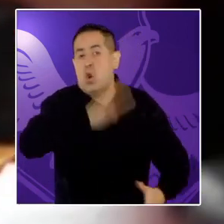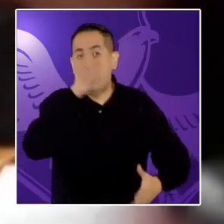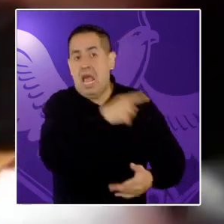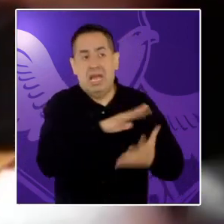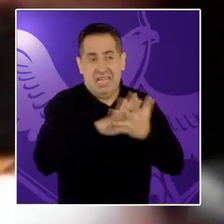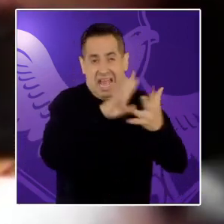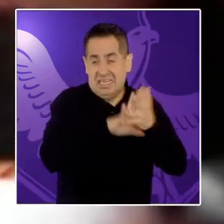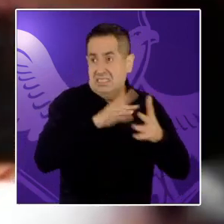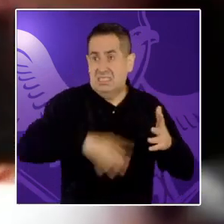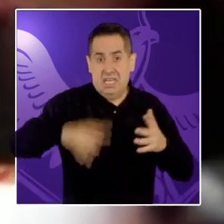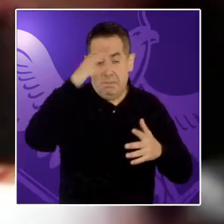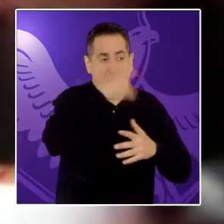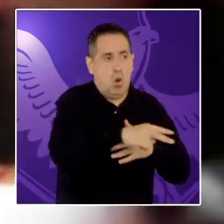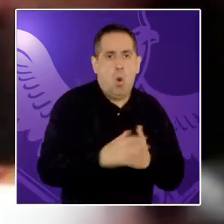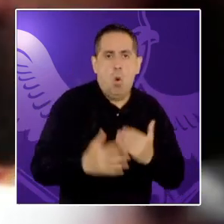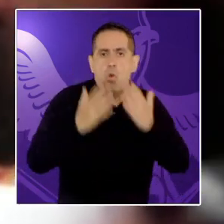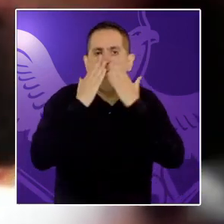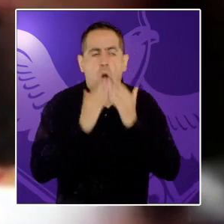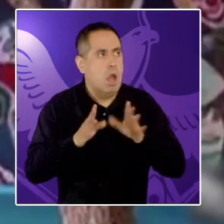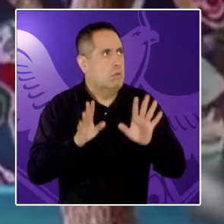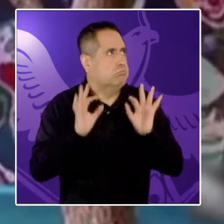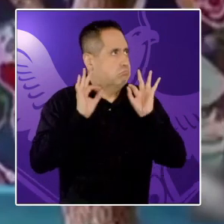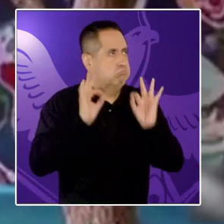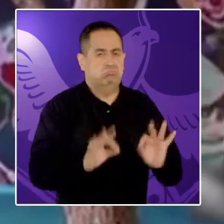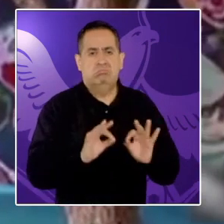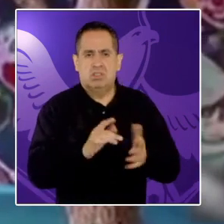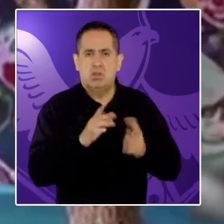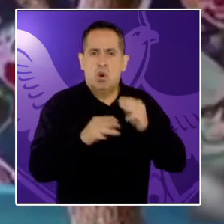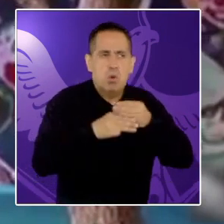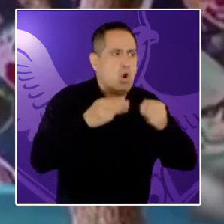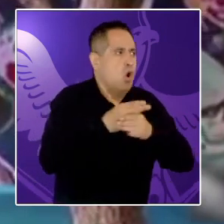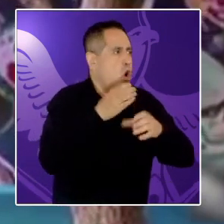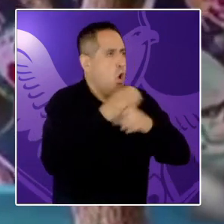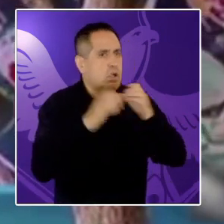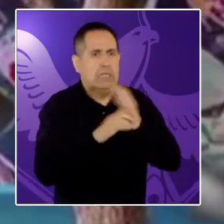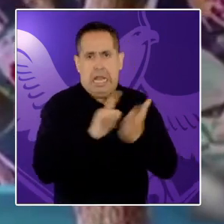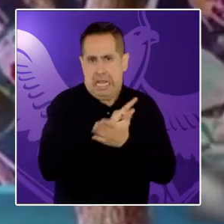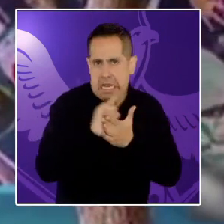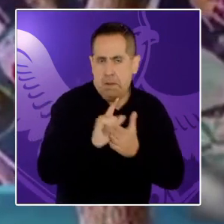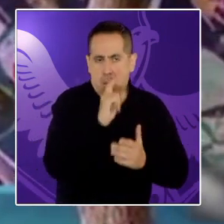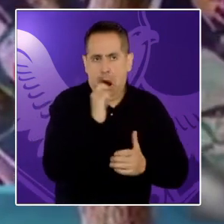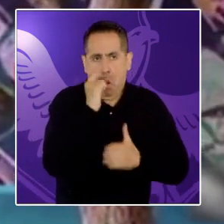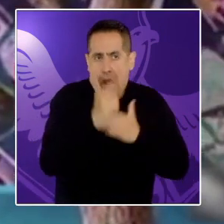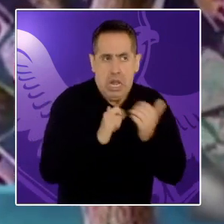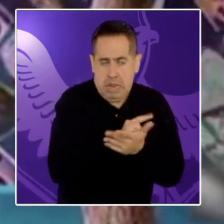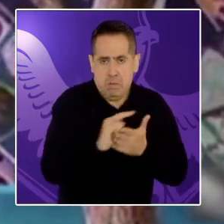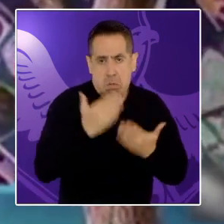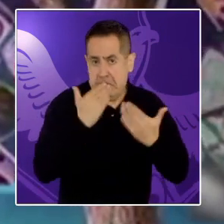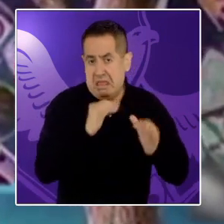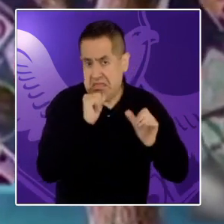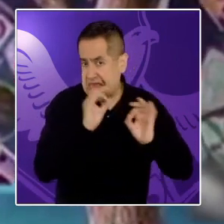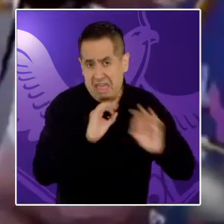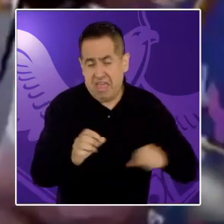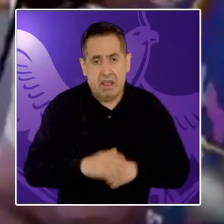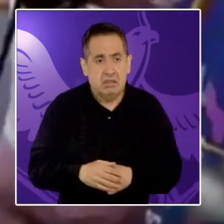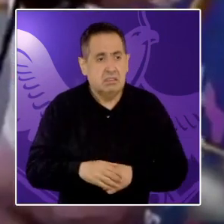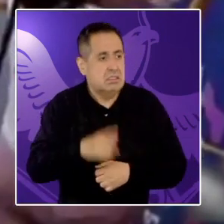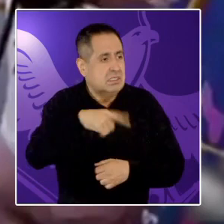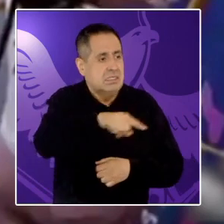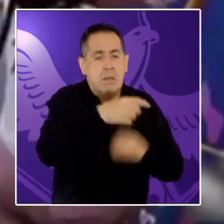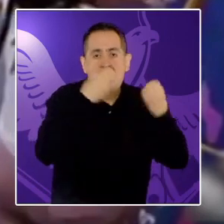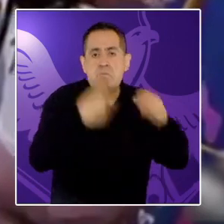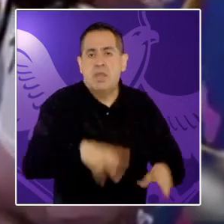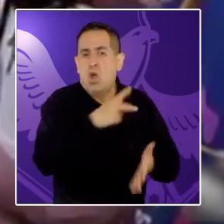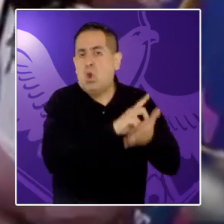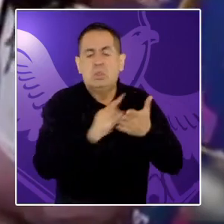reveló que la mayoría de los centros penitenciarios en México no cuenta con condiciones materiales y de higiene dignas. Hay